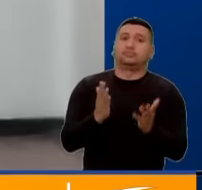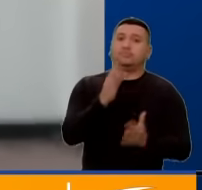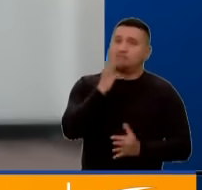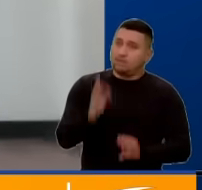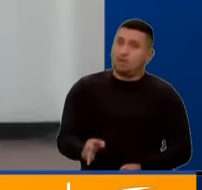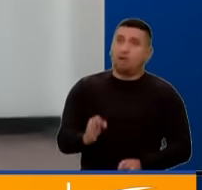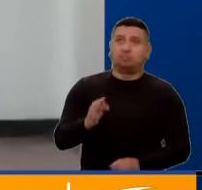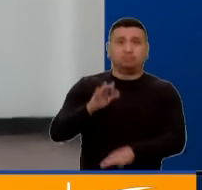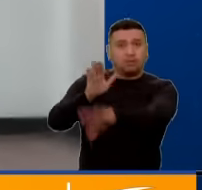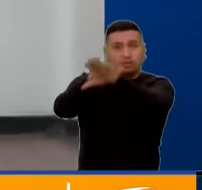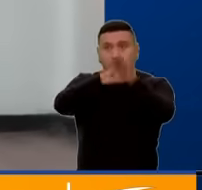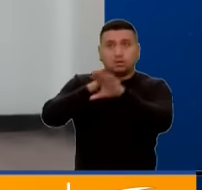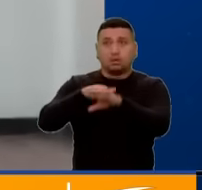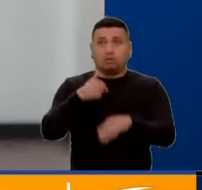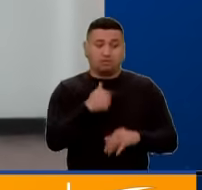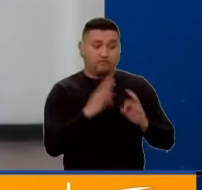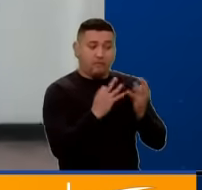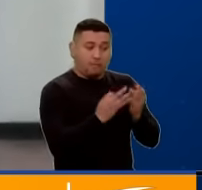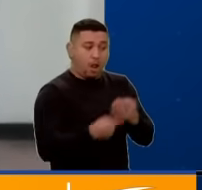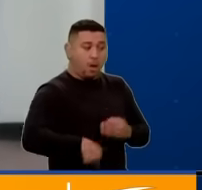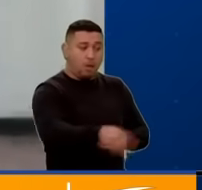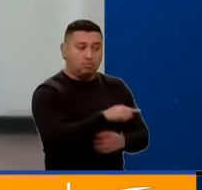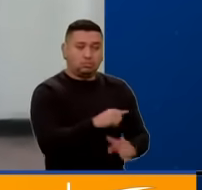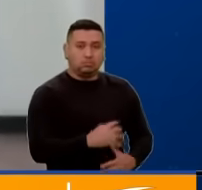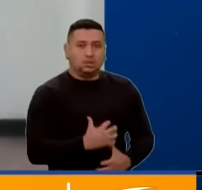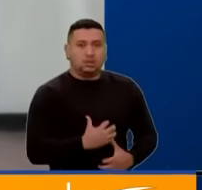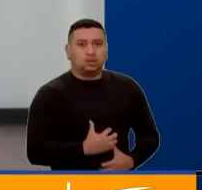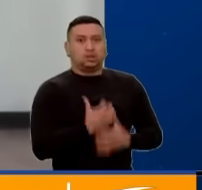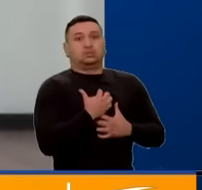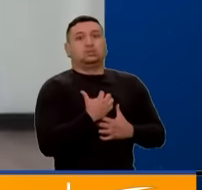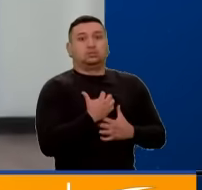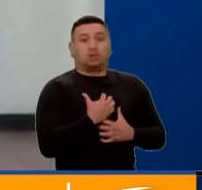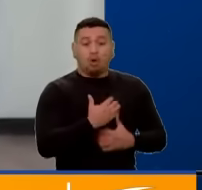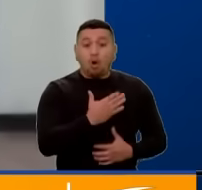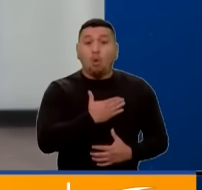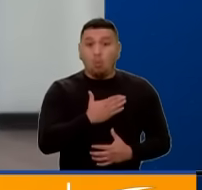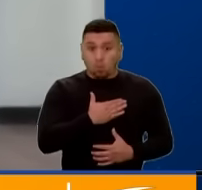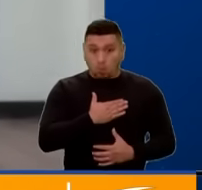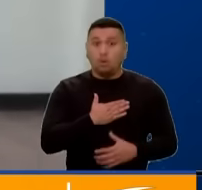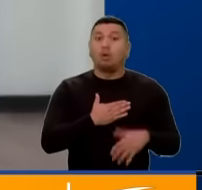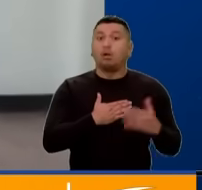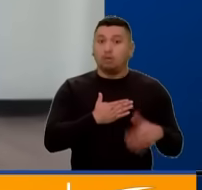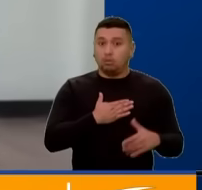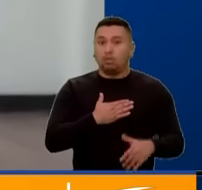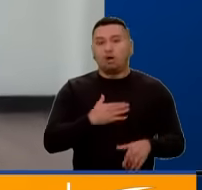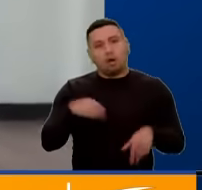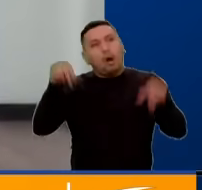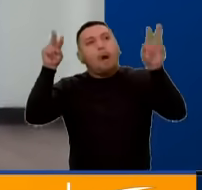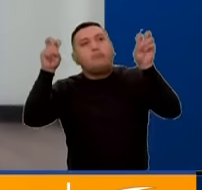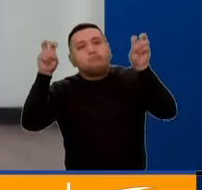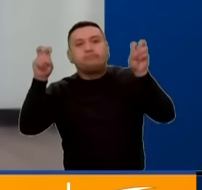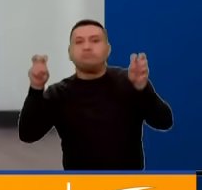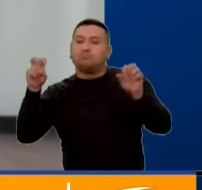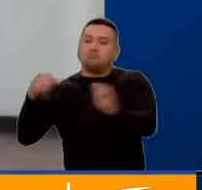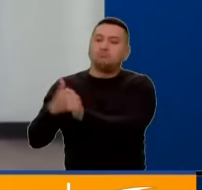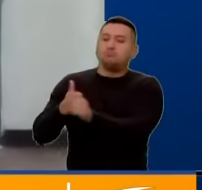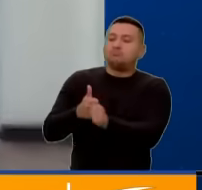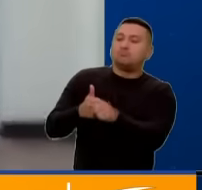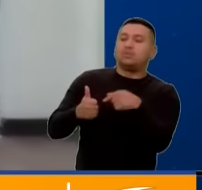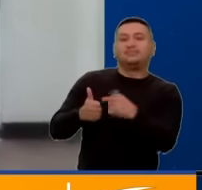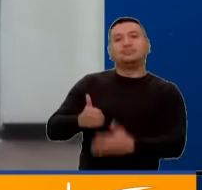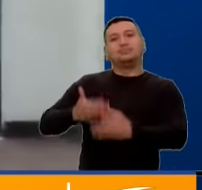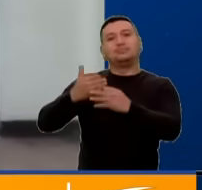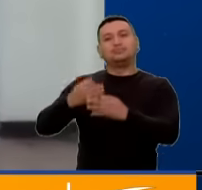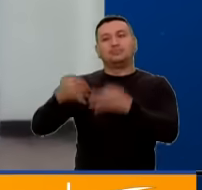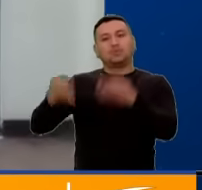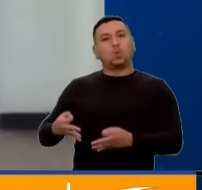independientemente si yo cuento con un esquema de seguridad. Pude notar ese día que no hay esquema de seguridad que realmente pueda